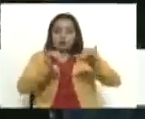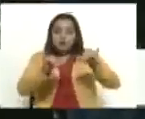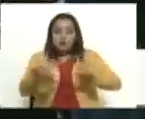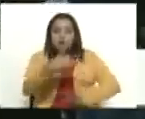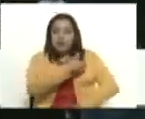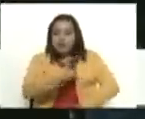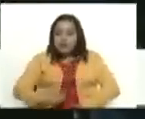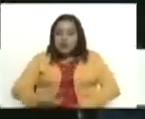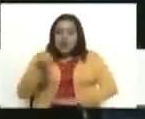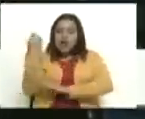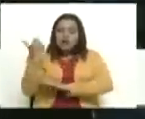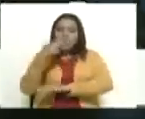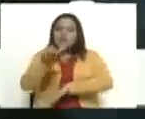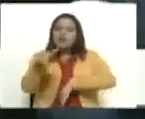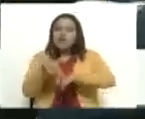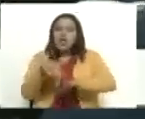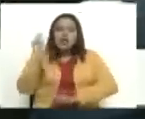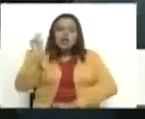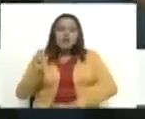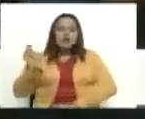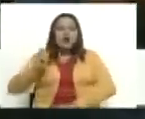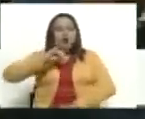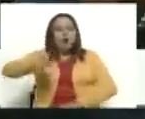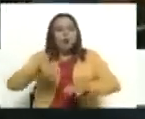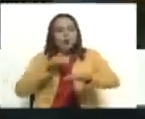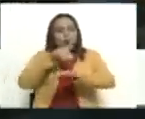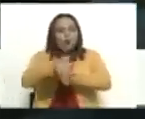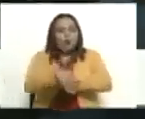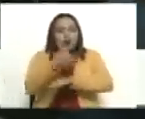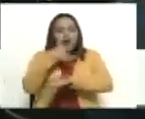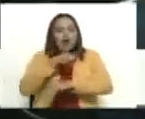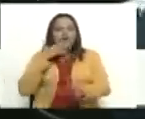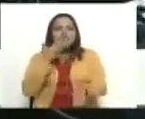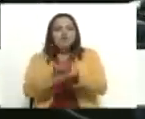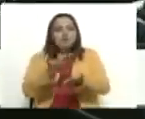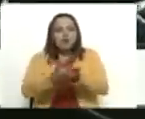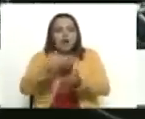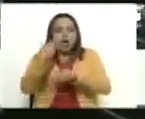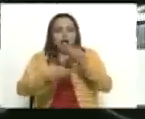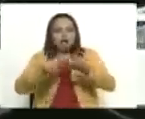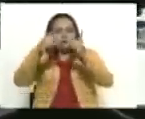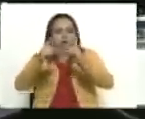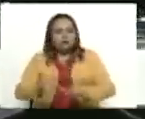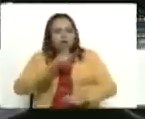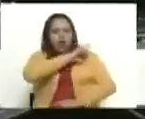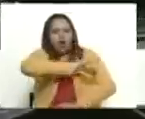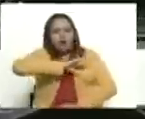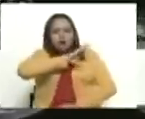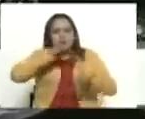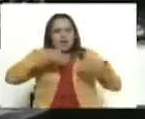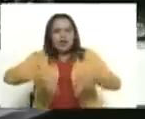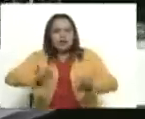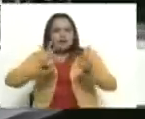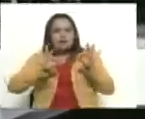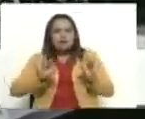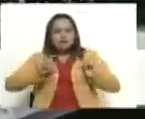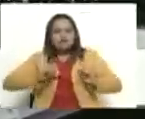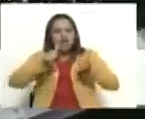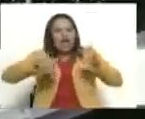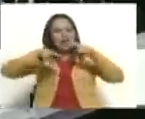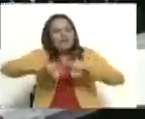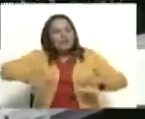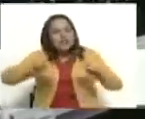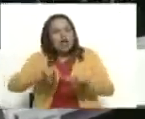del Parlamento Nacional, diputado Jorge Rodríguez, ha propuesto designar una comisión especial que se encargue de investigar